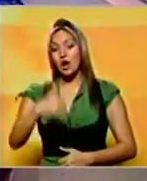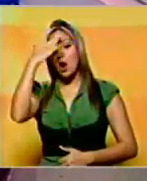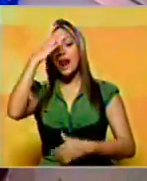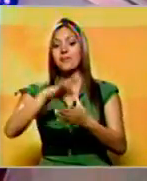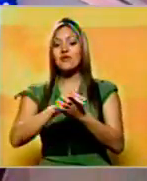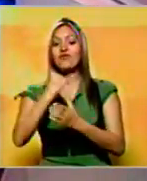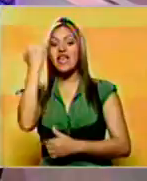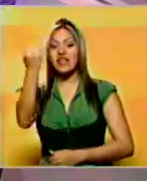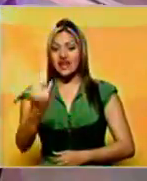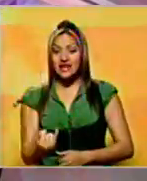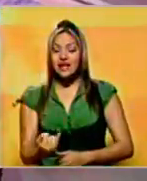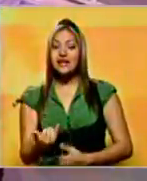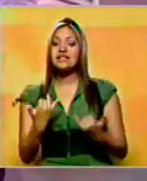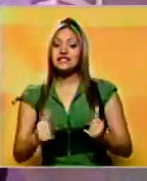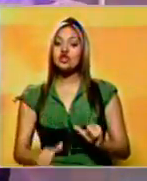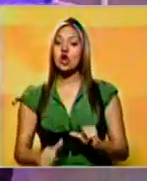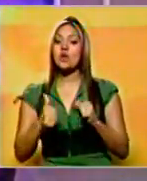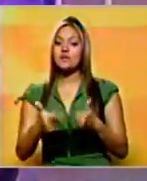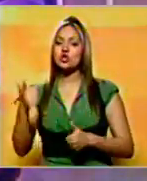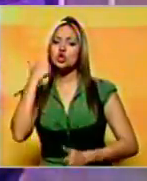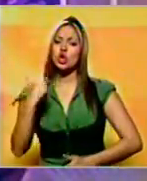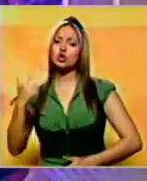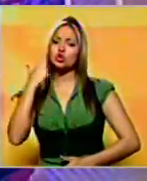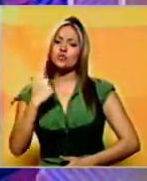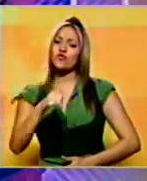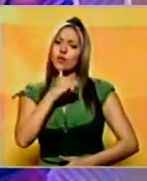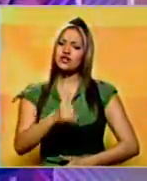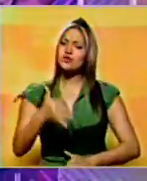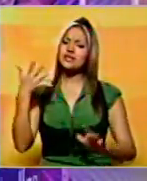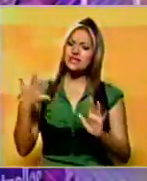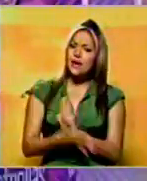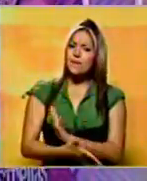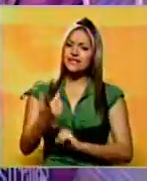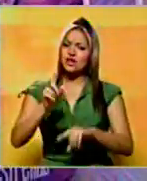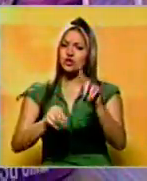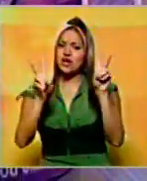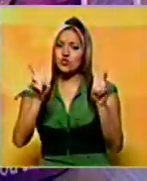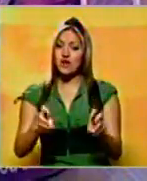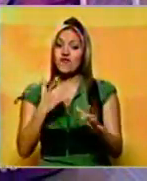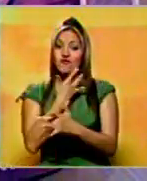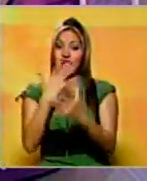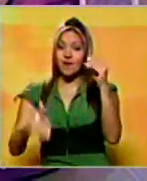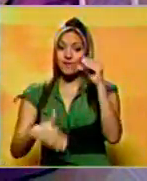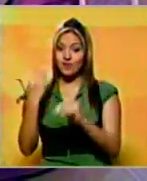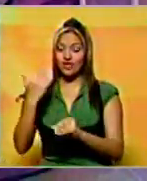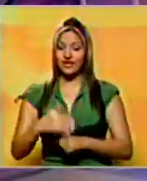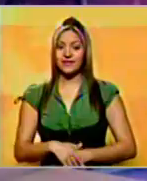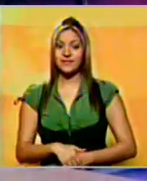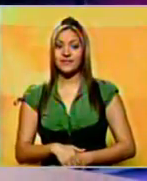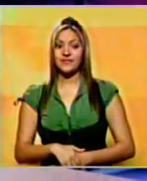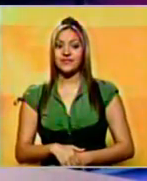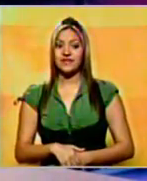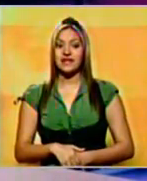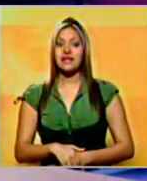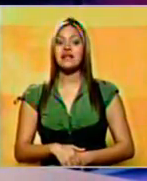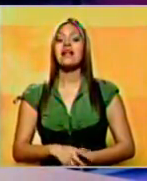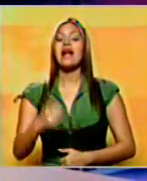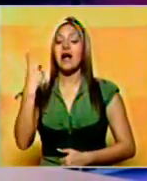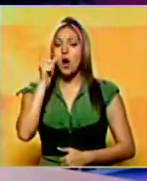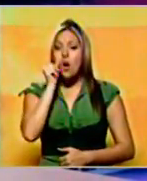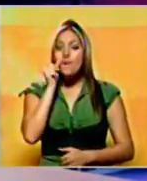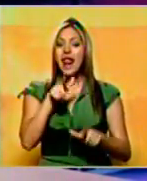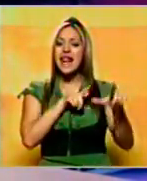Hola, ¿qué tal amigos? Yo soy Federica Guzmán y desde ya comenzamos nuestro acostumbrado recorrido por las noticias del entretenimiento aquí en Estrenos y Estrellas. Ricardo Montaner